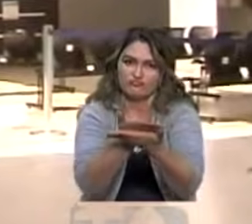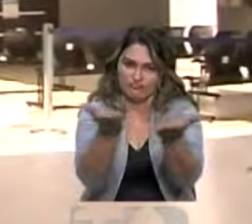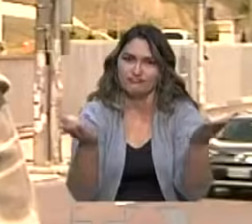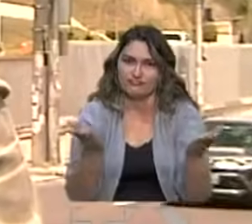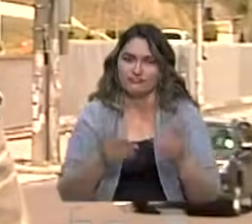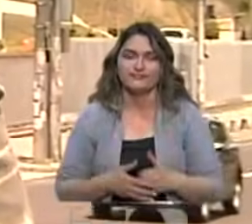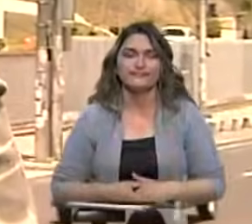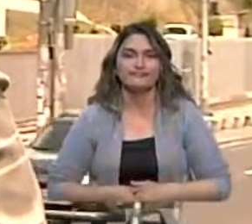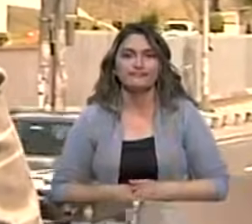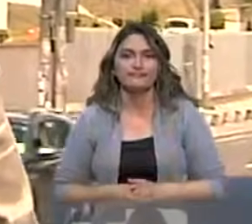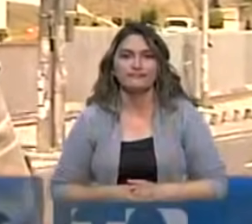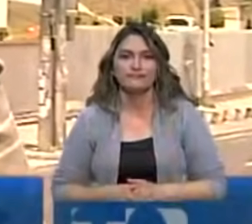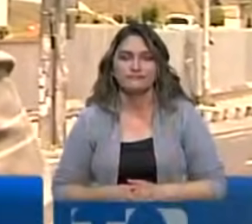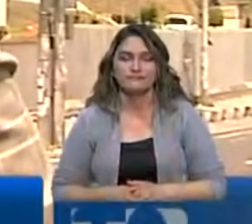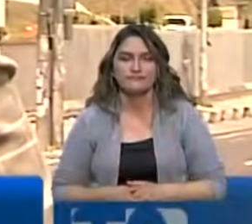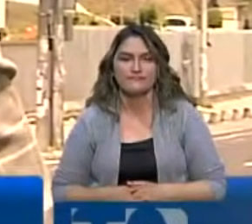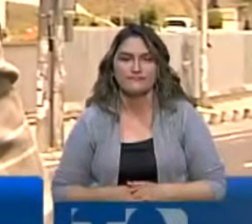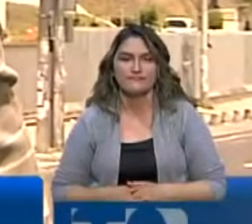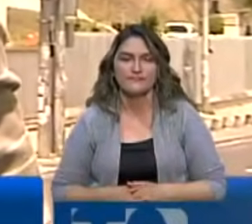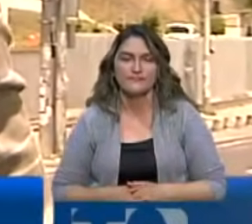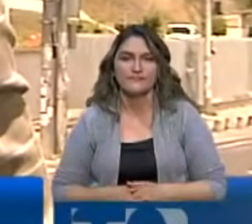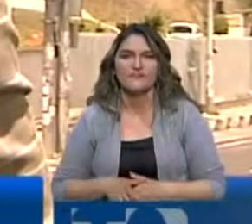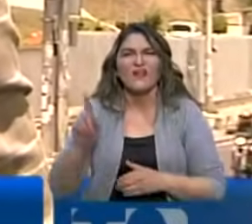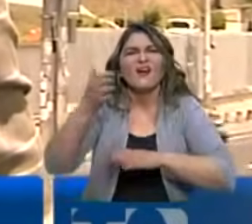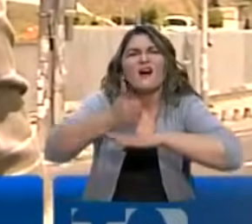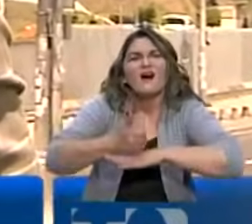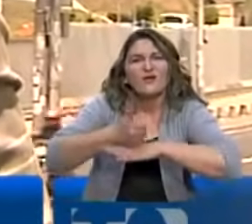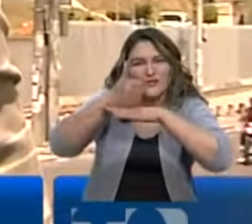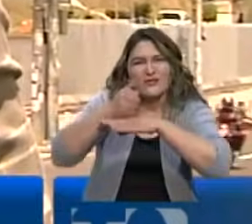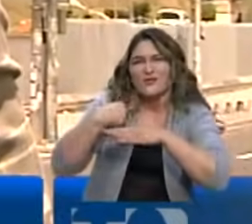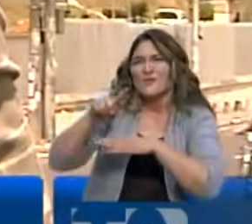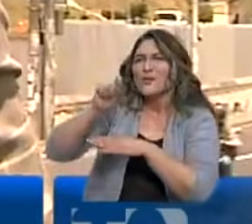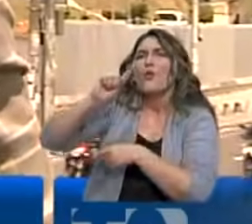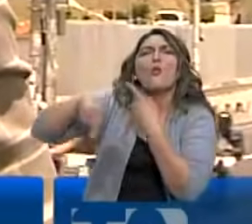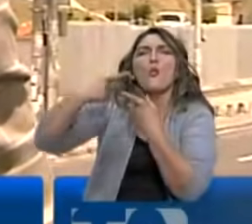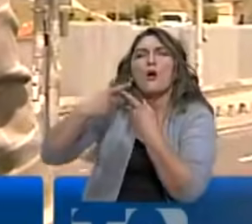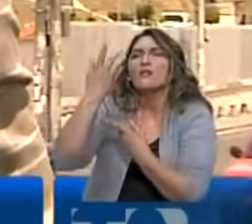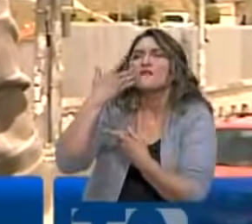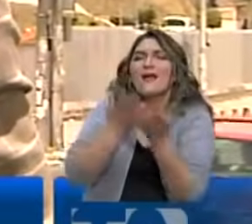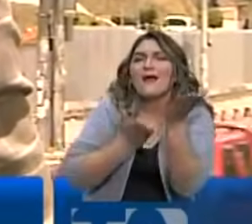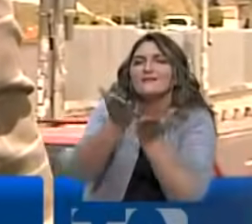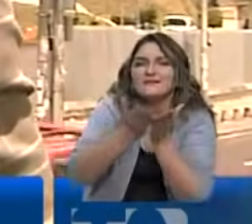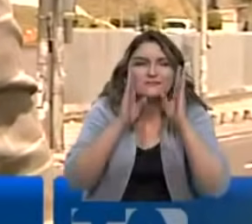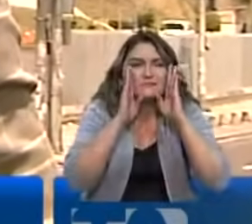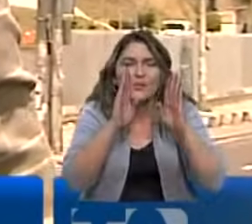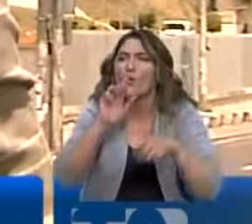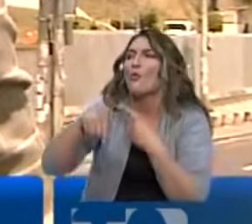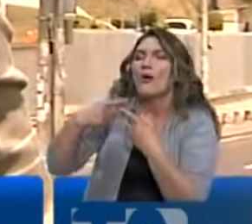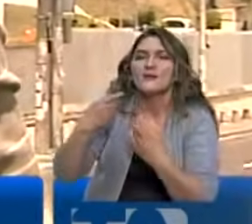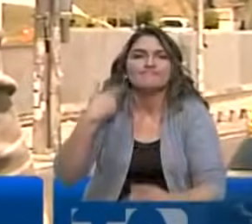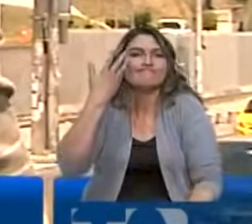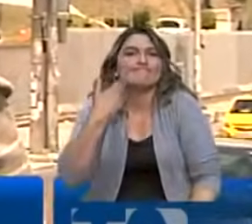horas las autoridades de la entidad no quisieron dar una fecha de cuándo podría restablecerse la atención al público pero